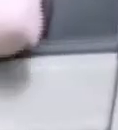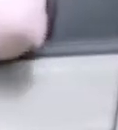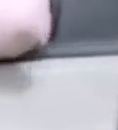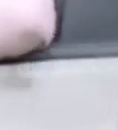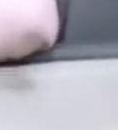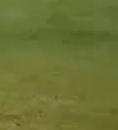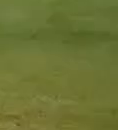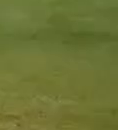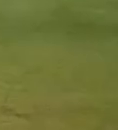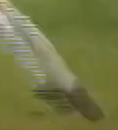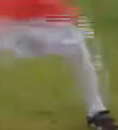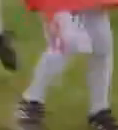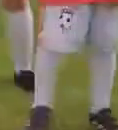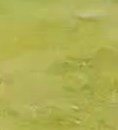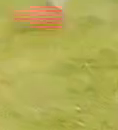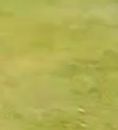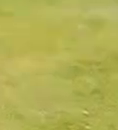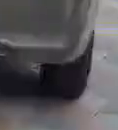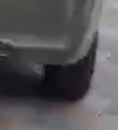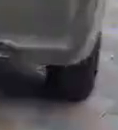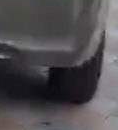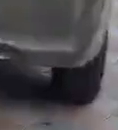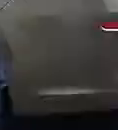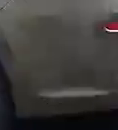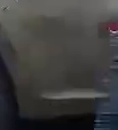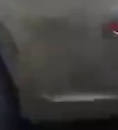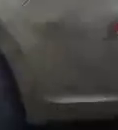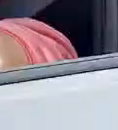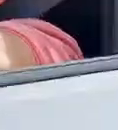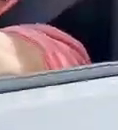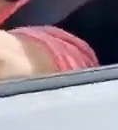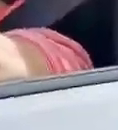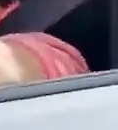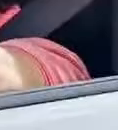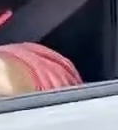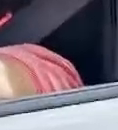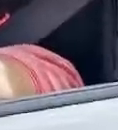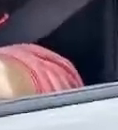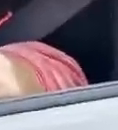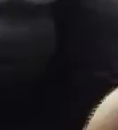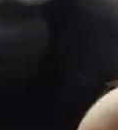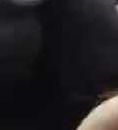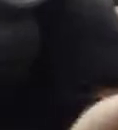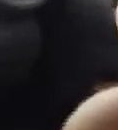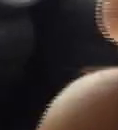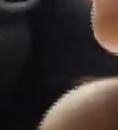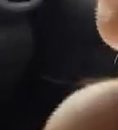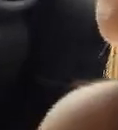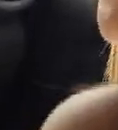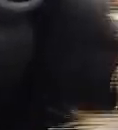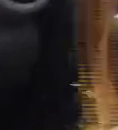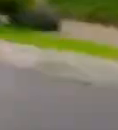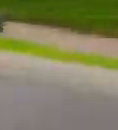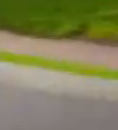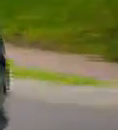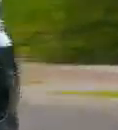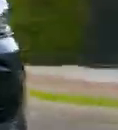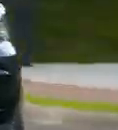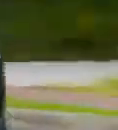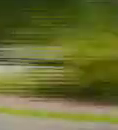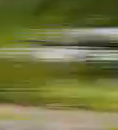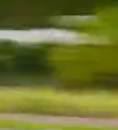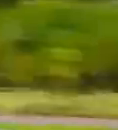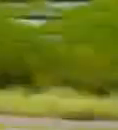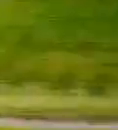necesaria para llevar a todos. Como todo Kia, requiere mantenimiento cada 10.000 kilómetros y garantía de 10 años o